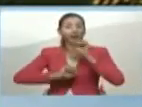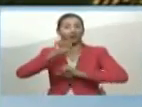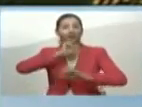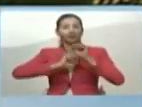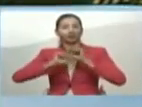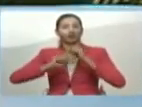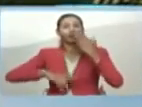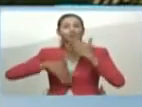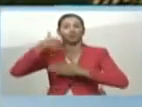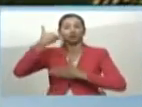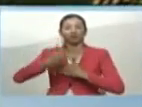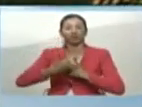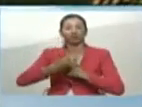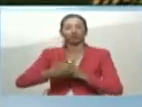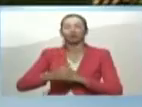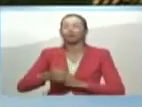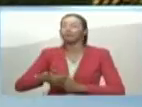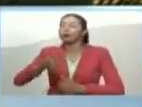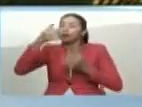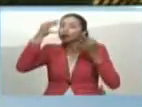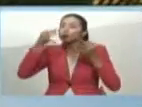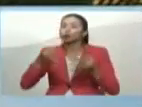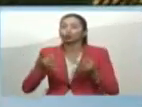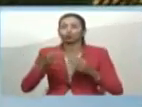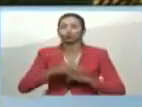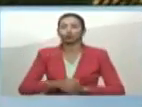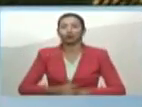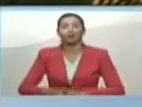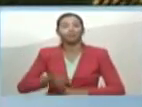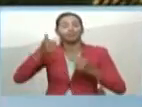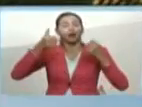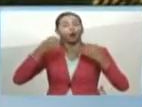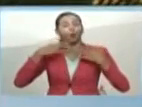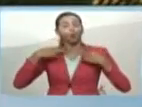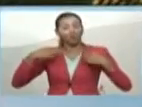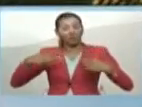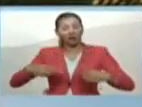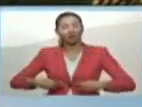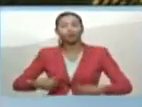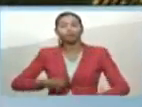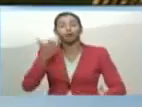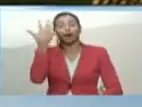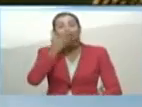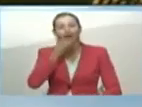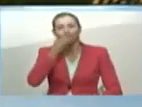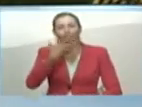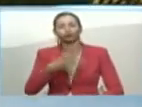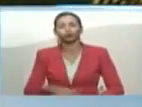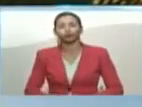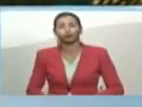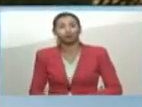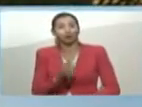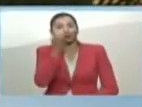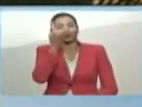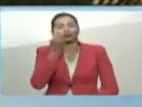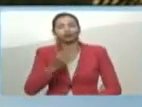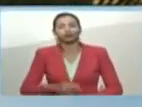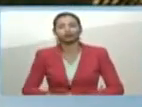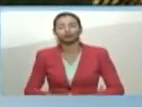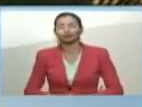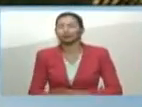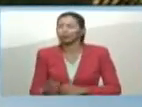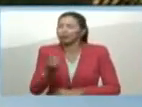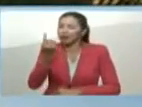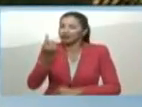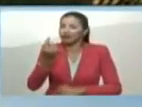el proyecto más justo, más humano y más hermoso que jamás se haya defendido en